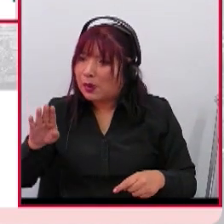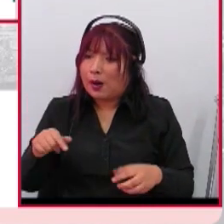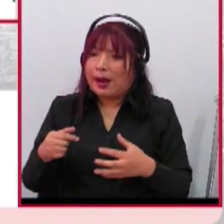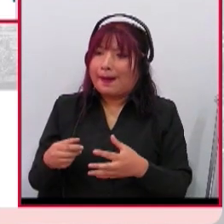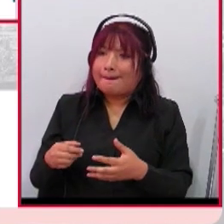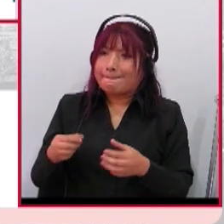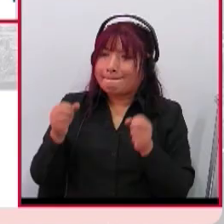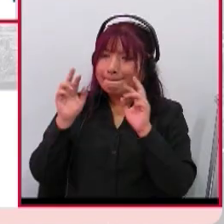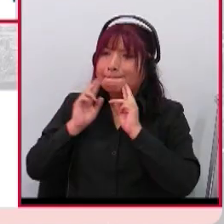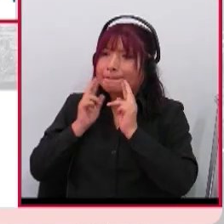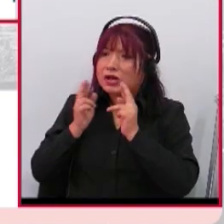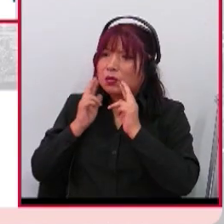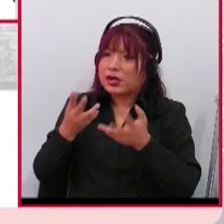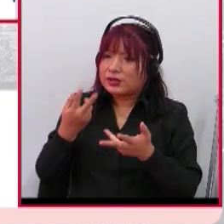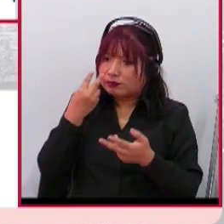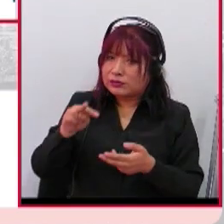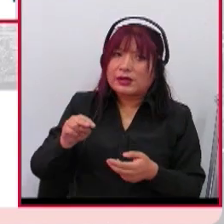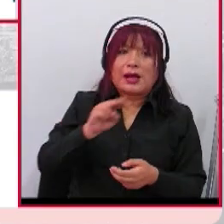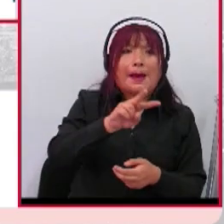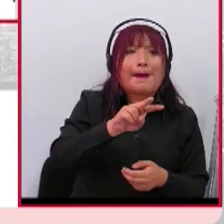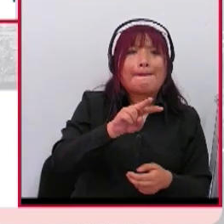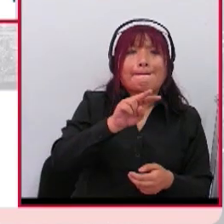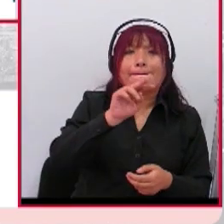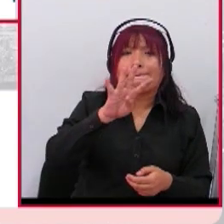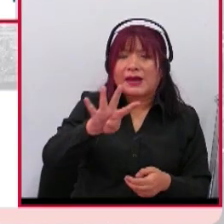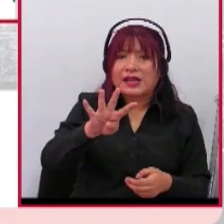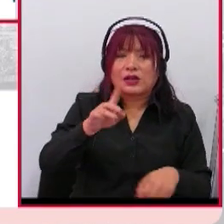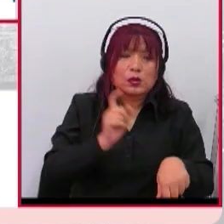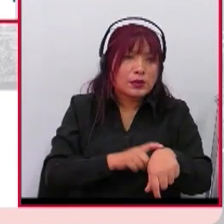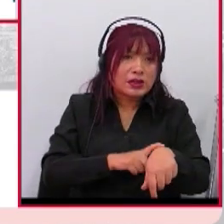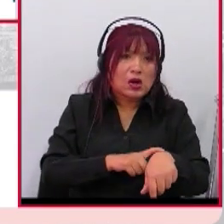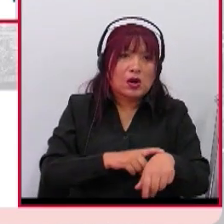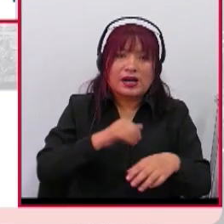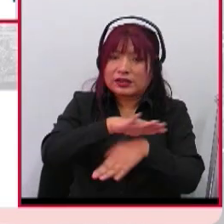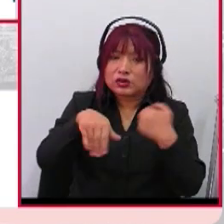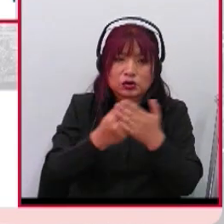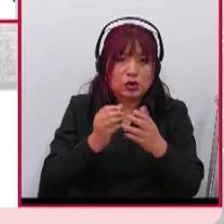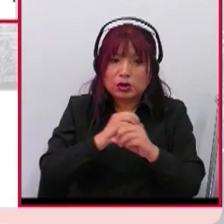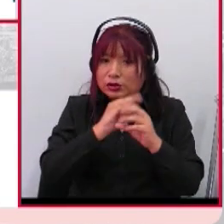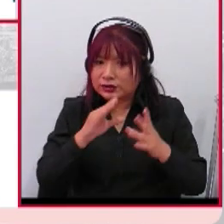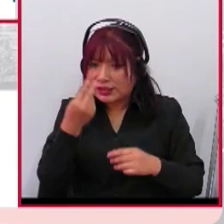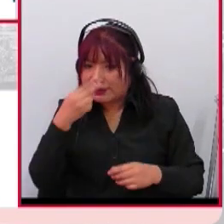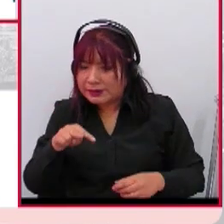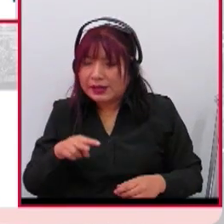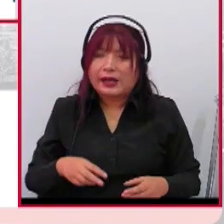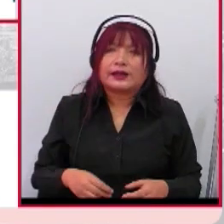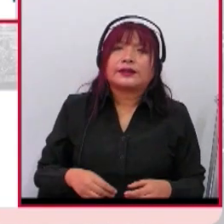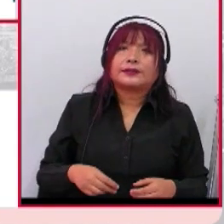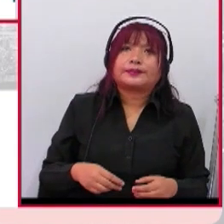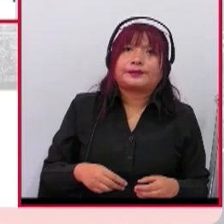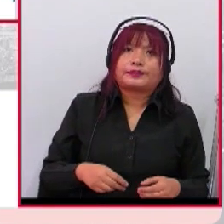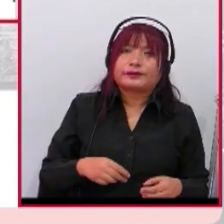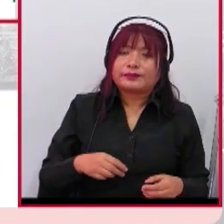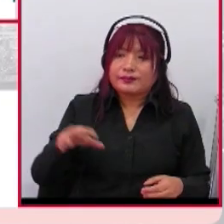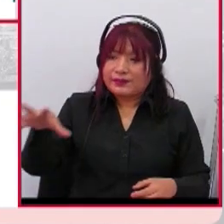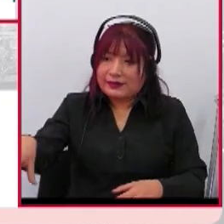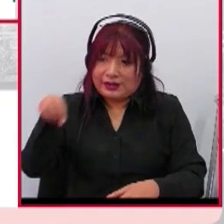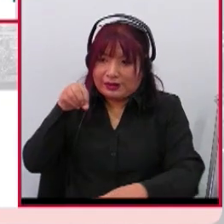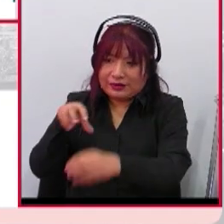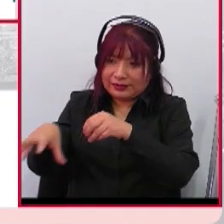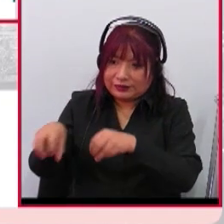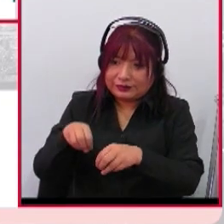verdad se tuvo que trabajar 24/7 para poder poner en marcha la planta de molibdeno lo más pronto y no perder esos ingresos